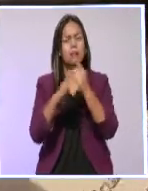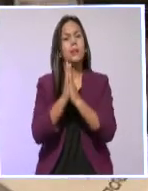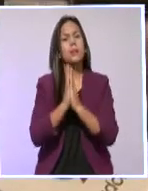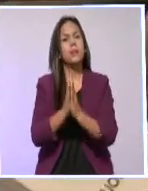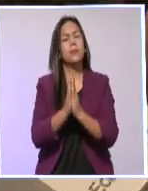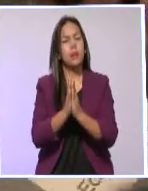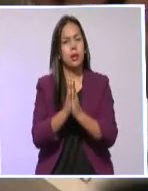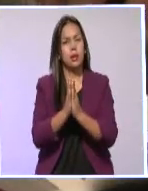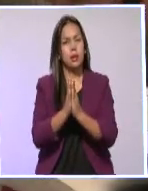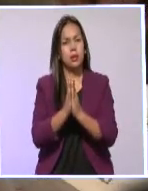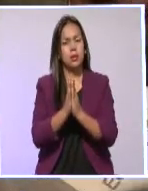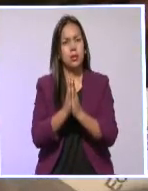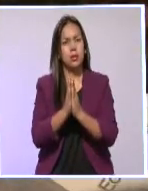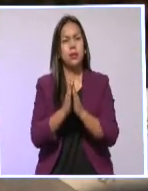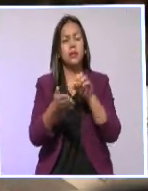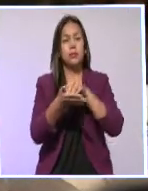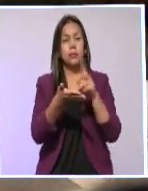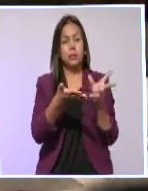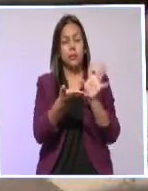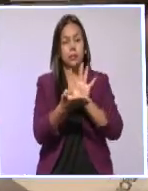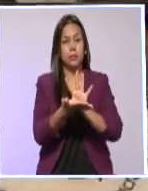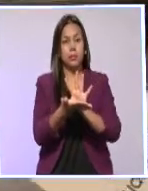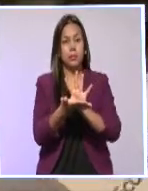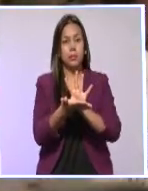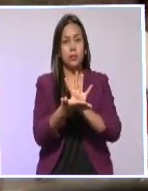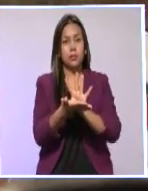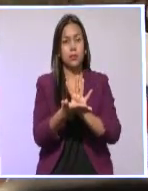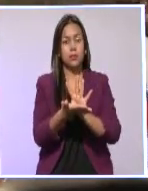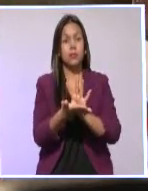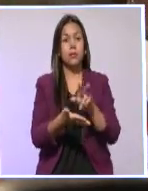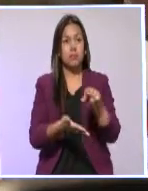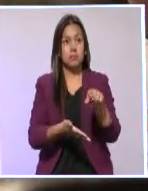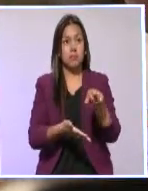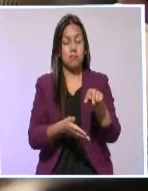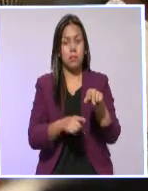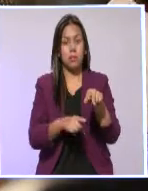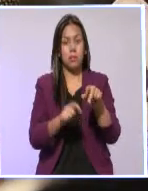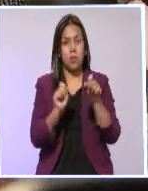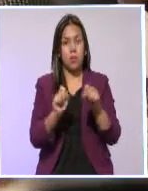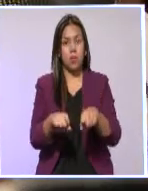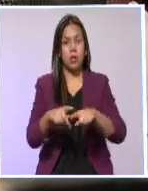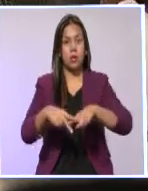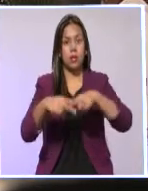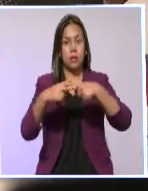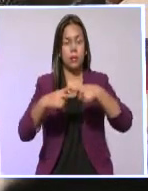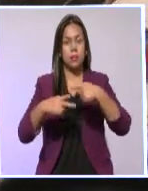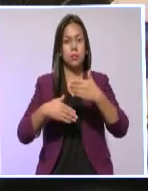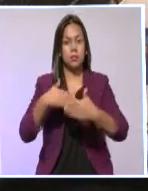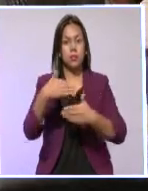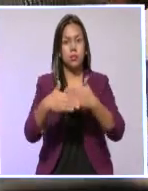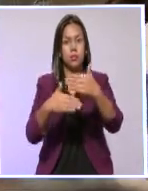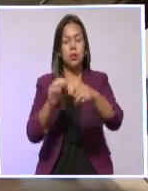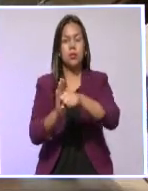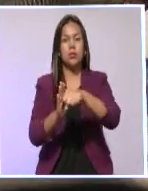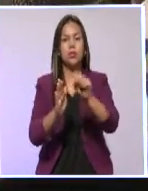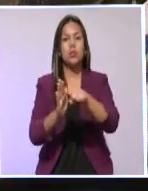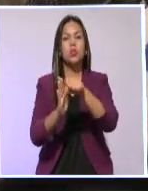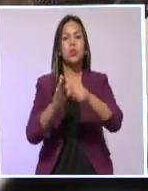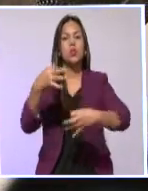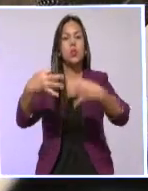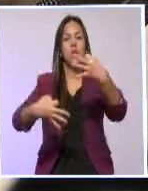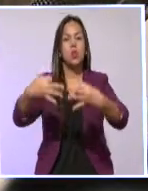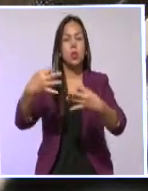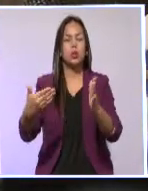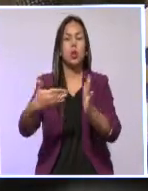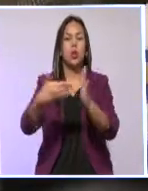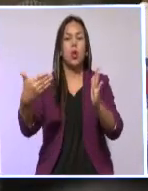que sea la Asamblea Nacional la que permita pues que se inicie el proceso penal, en este caso